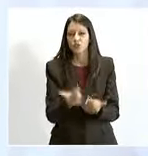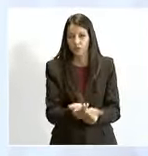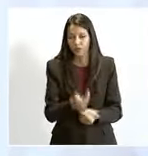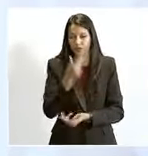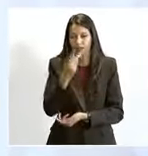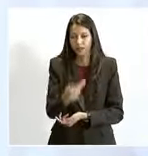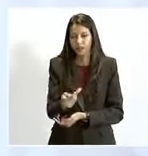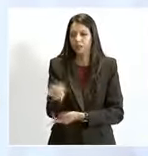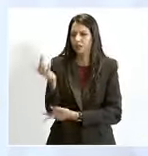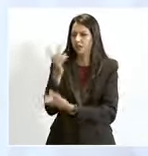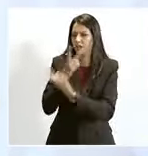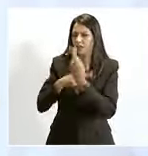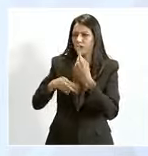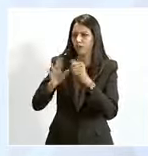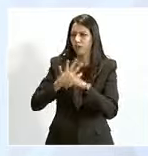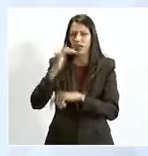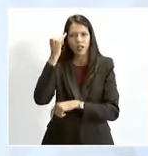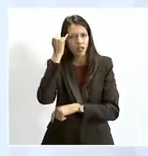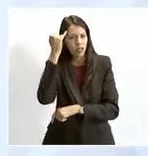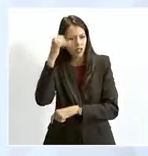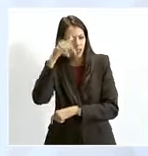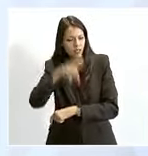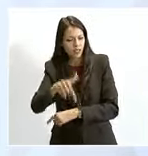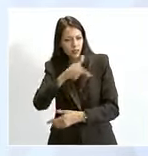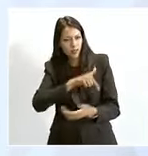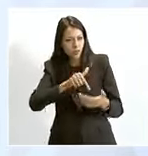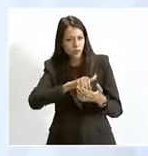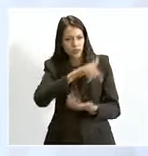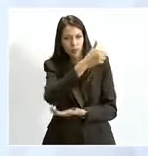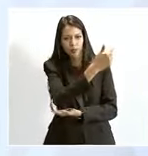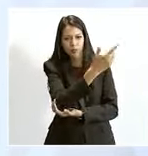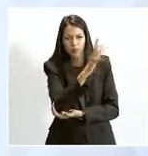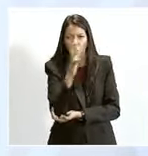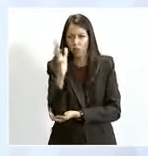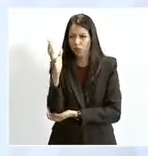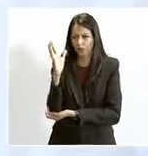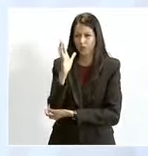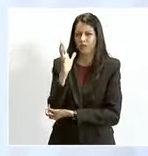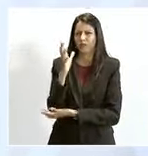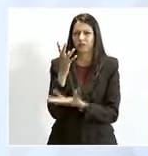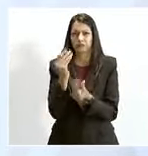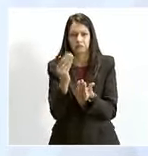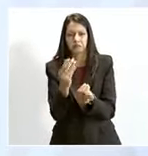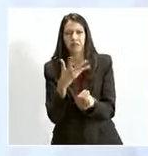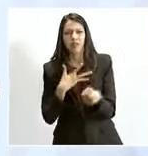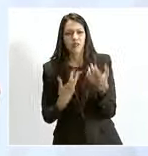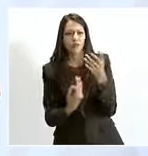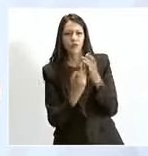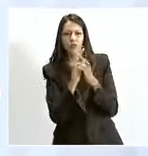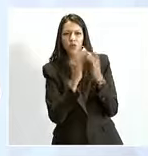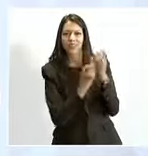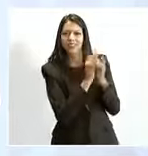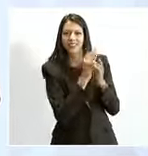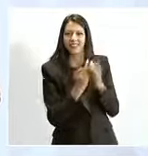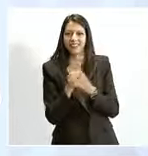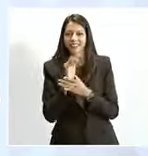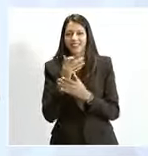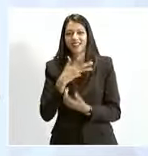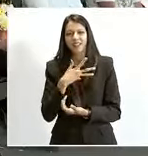de que esta es una zona de bosques y es una zona donde se producen frutales y